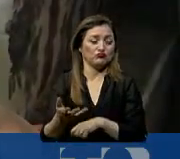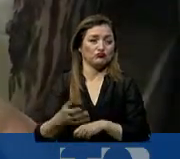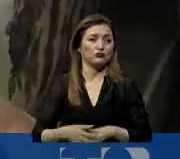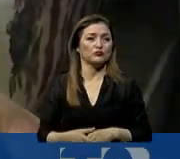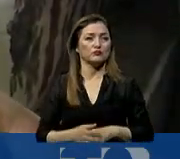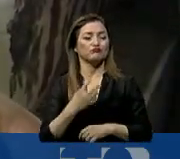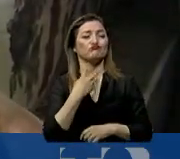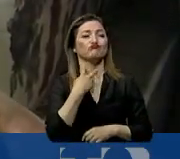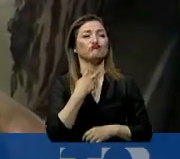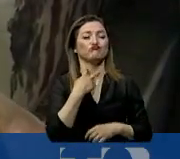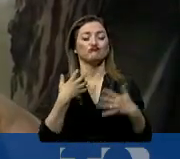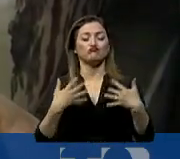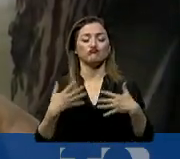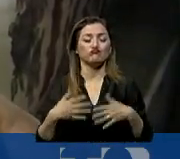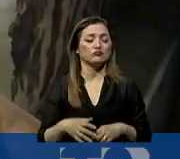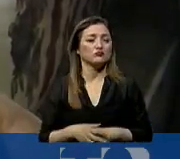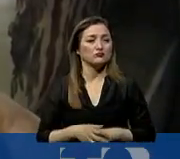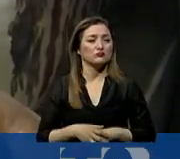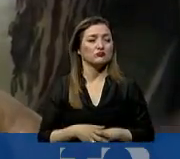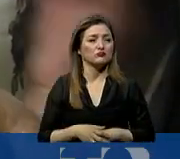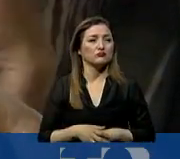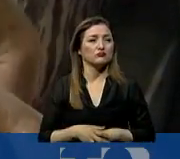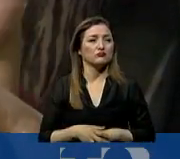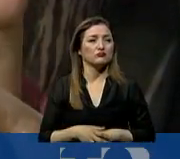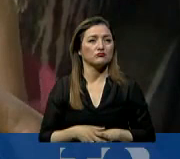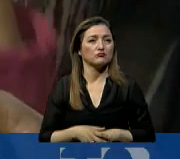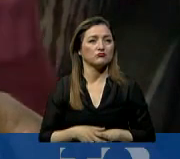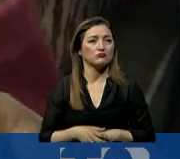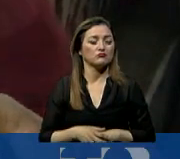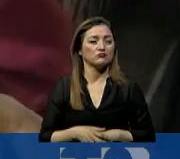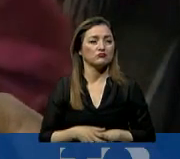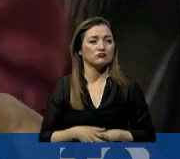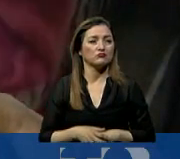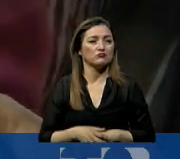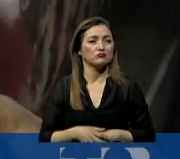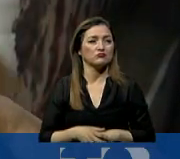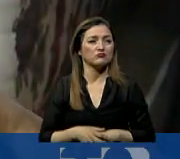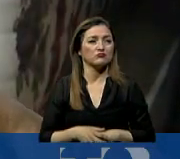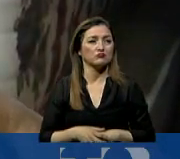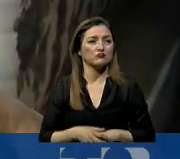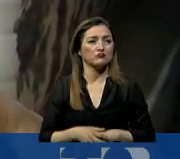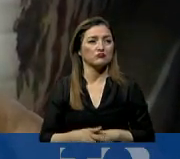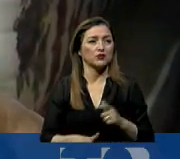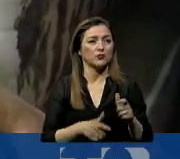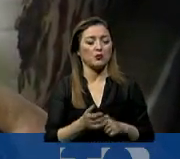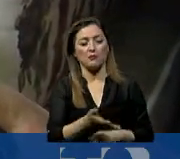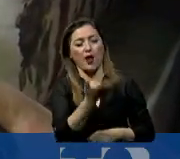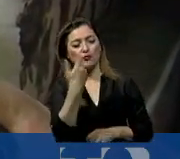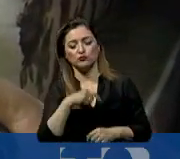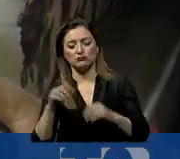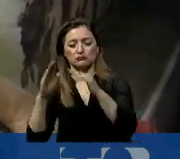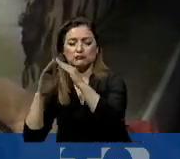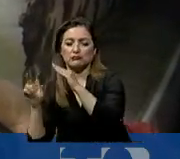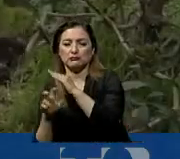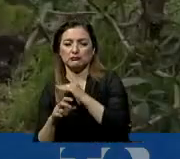Tenemos miedo ahí estar y ya una señora de Sich nos dejaron allá para que salga de aquí, no